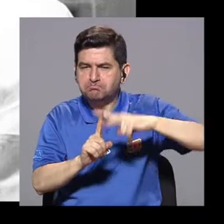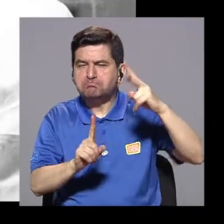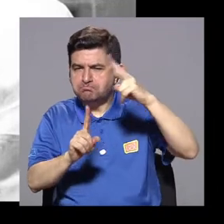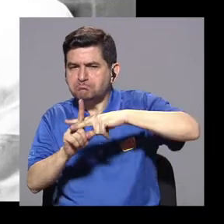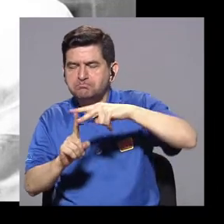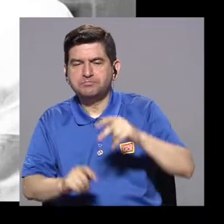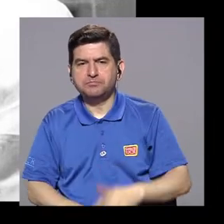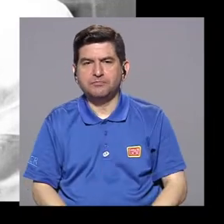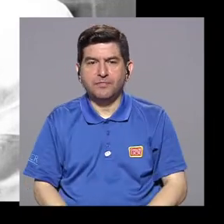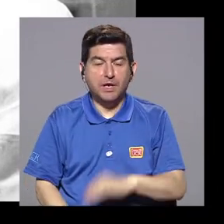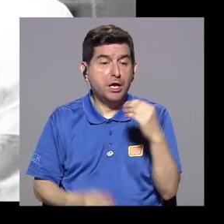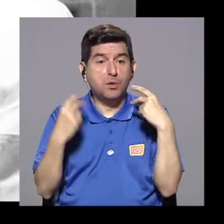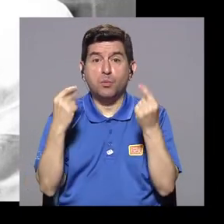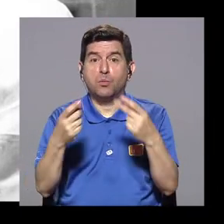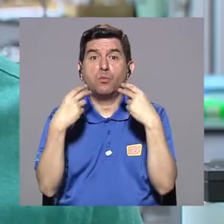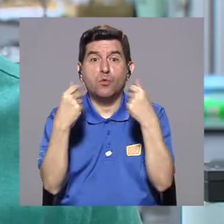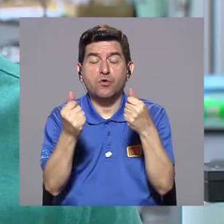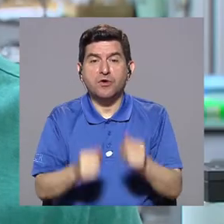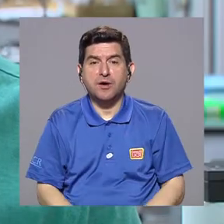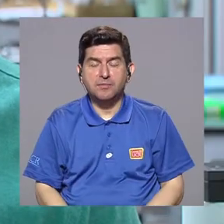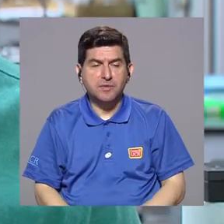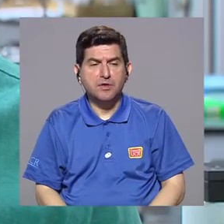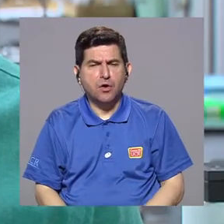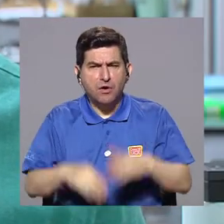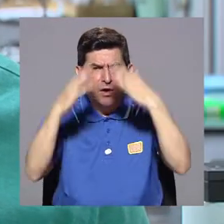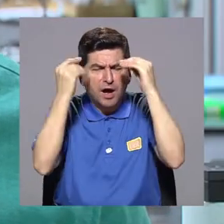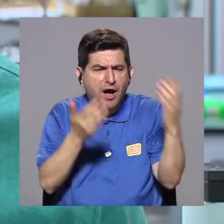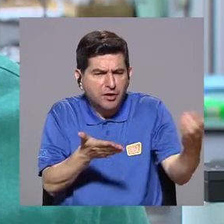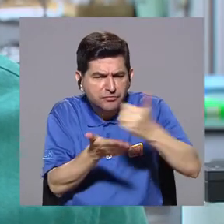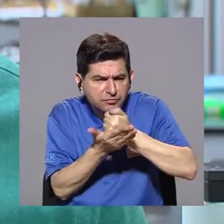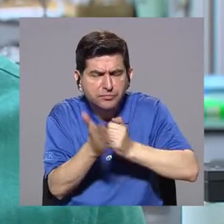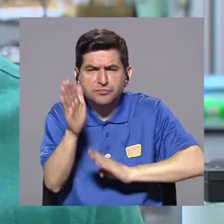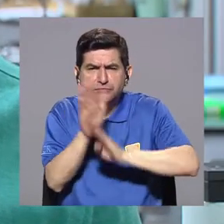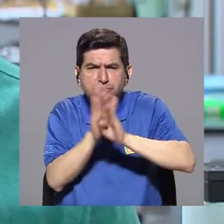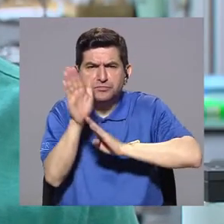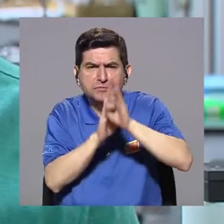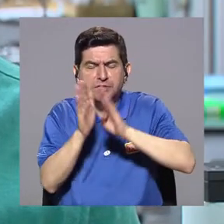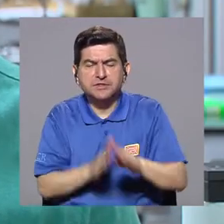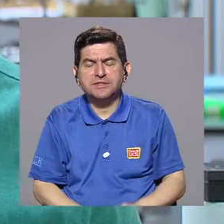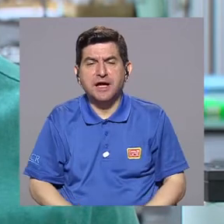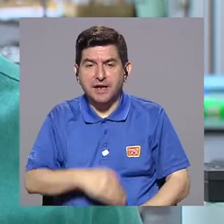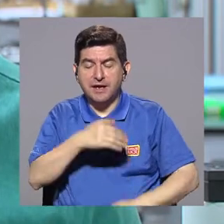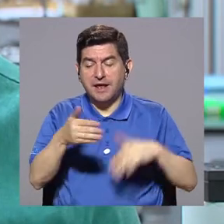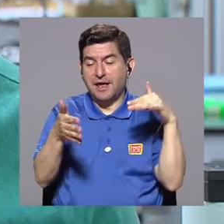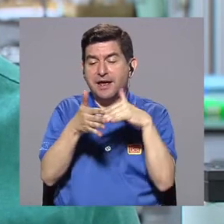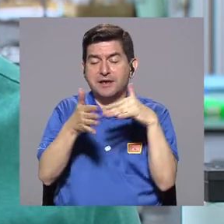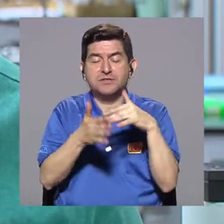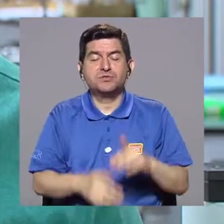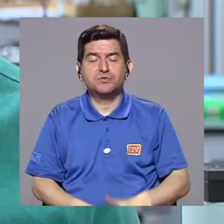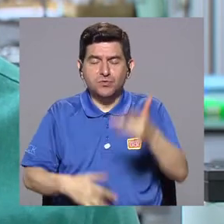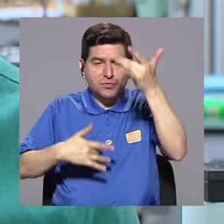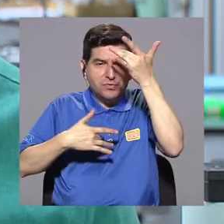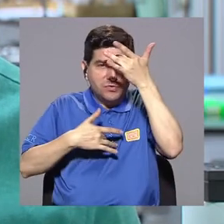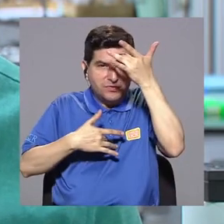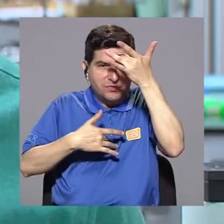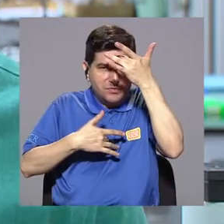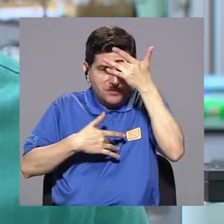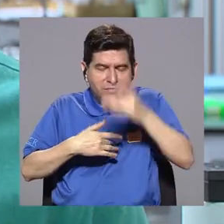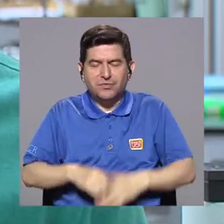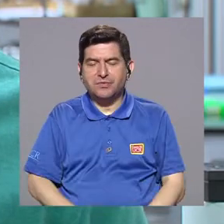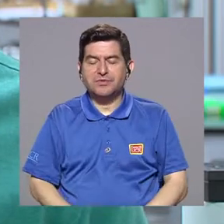¿verdad? Y rápidamente se colectaron datos, se desarrolló la epidemiología del proceso de